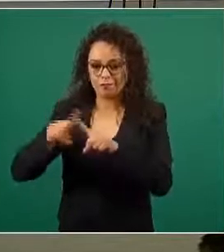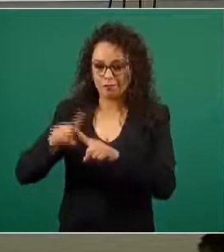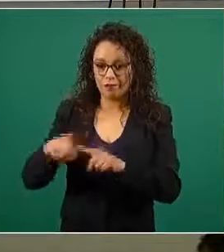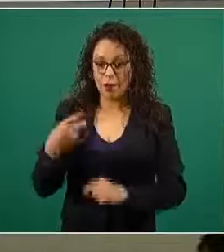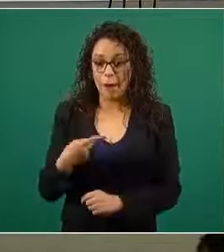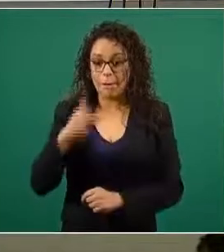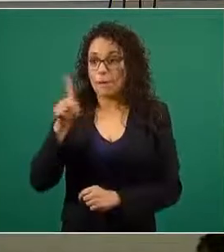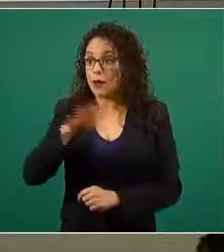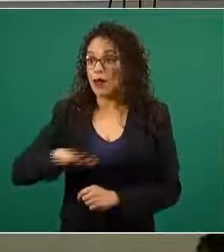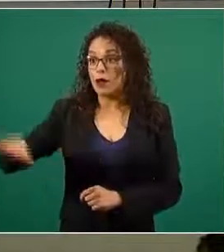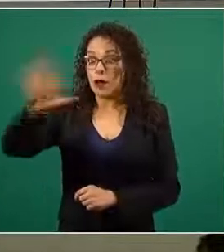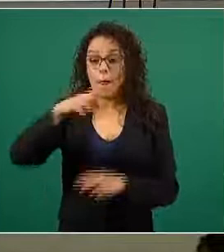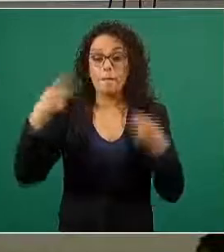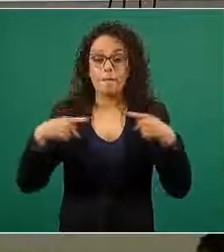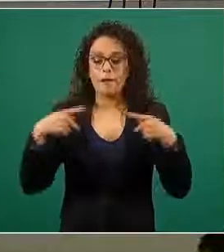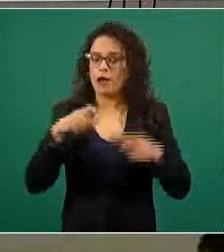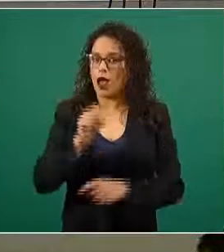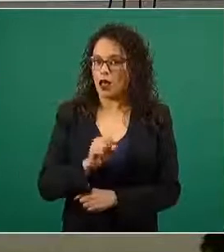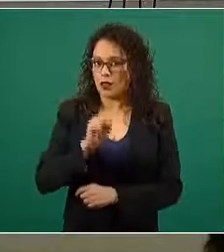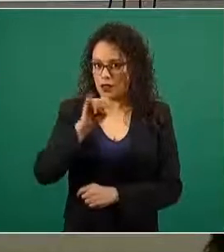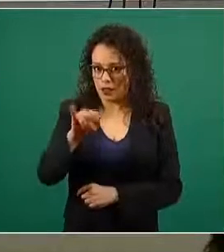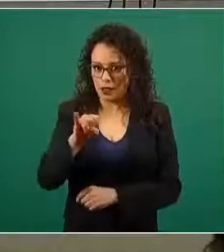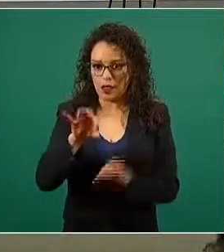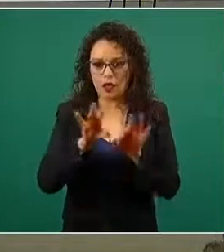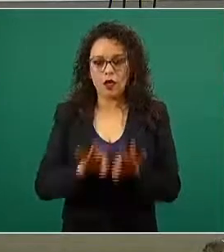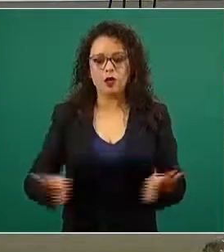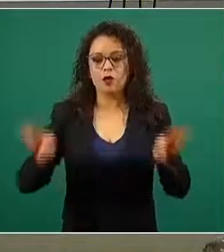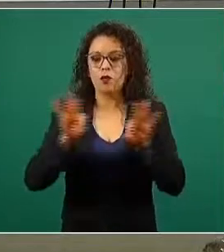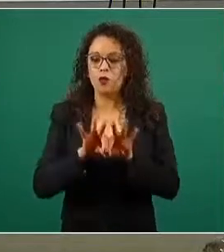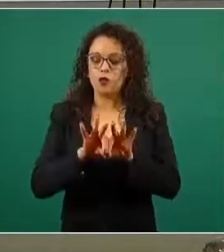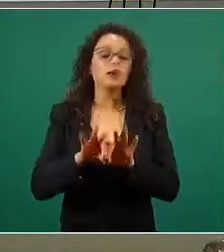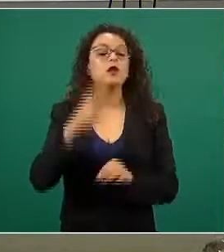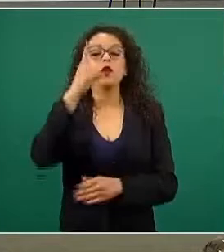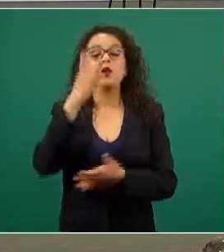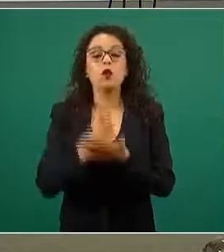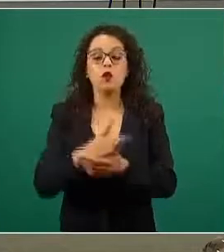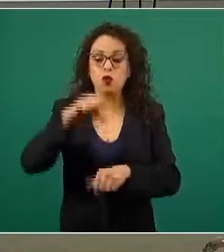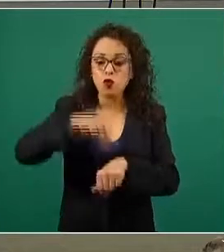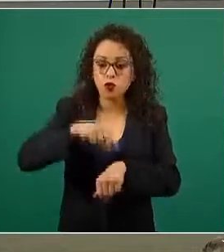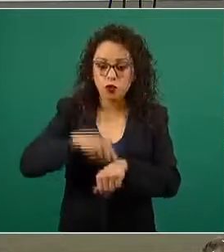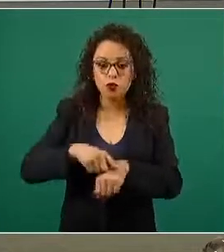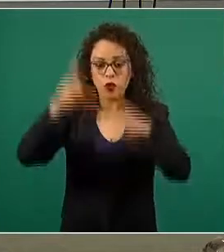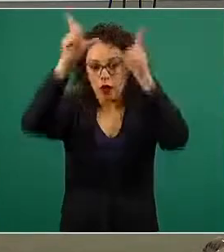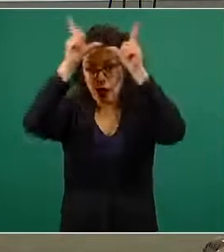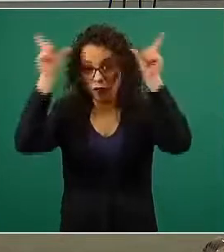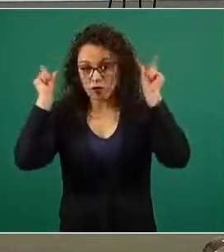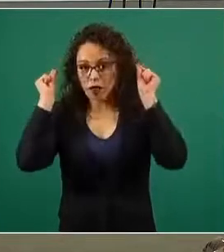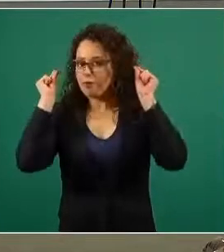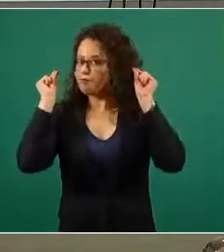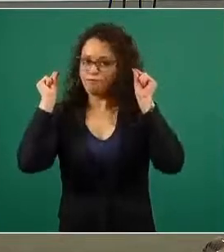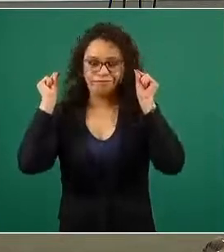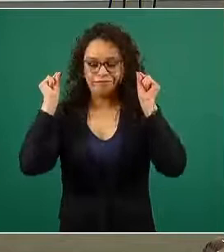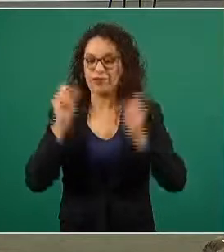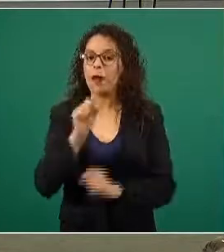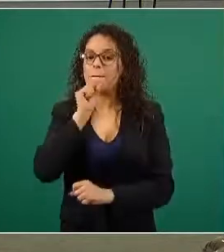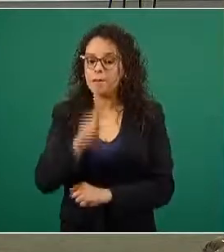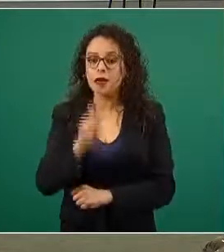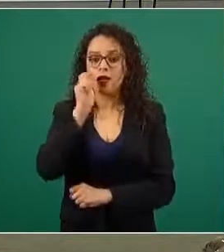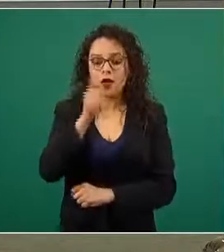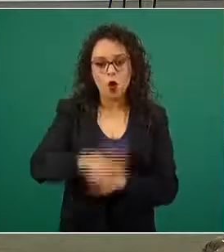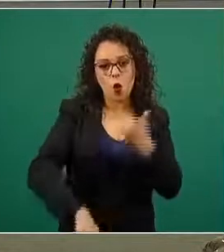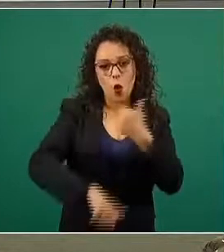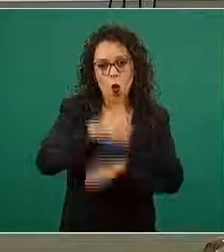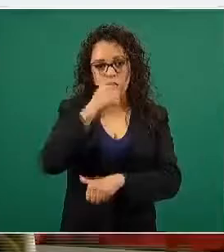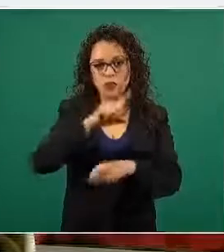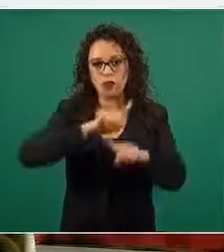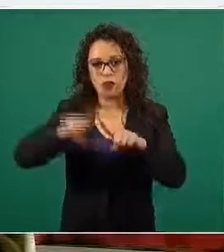salud sí, y es el personal clínico, no solamente médicas y médicos y enfermeras, enfermeros, sino 11 categorías